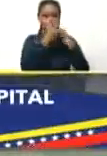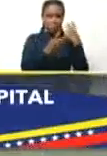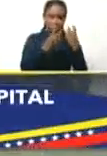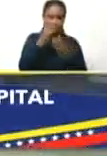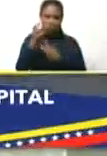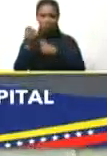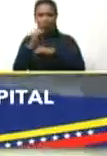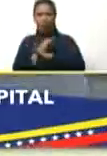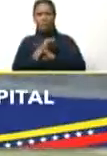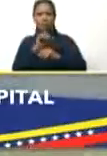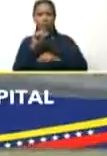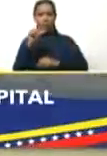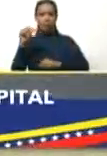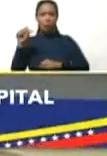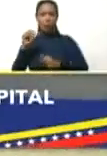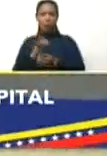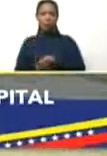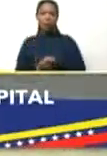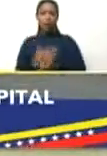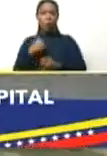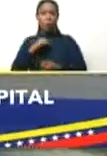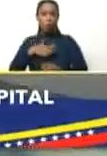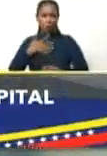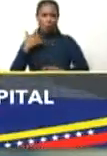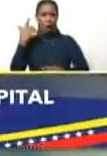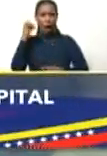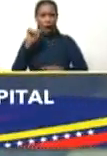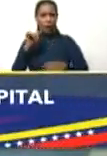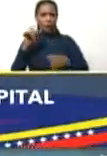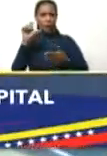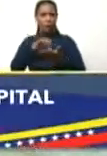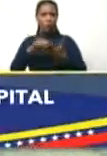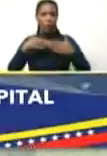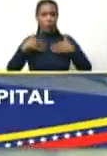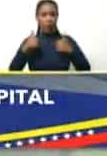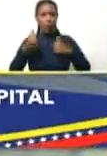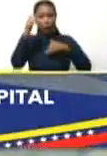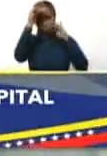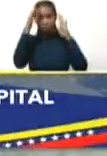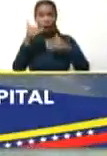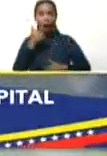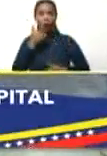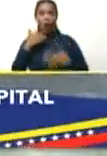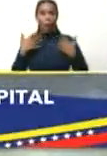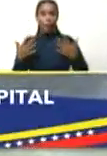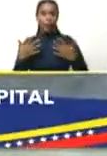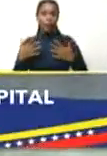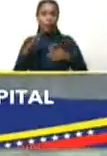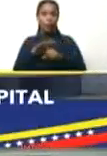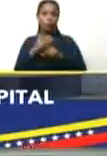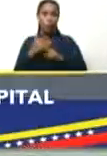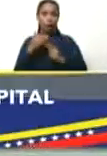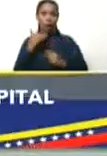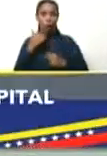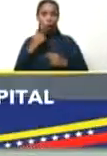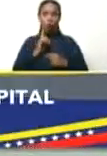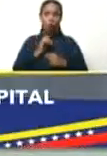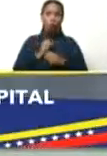los fines de semana, podemos contar con unos centros de salud para atender cualquier emergencia, cualquier situación